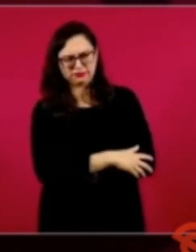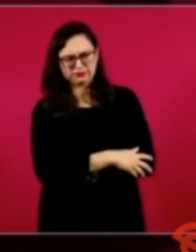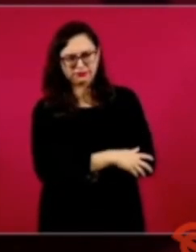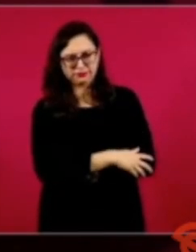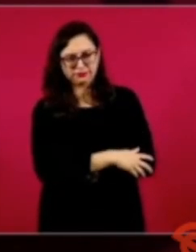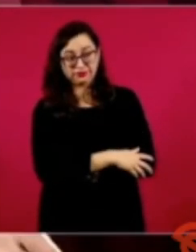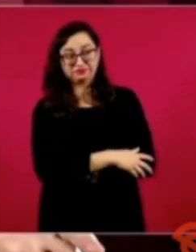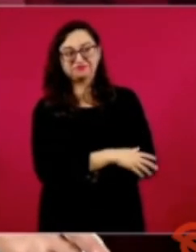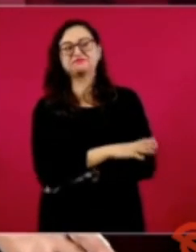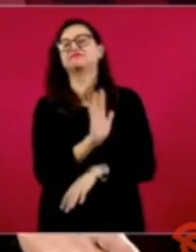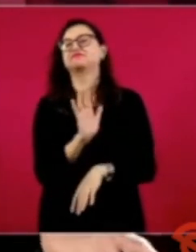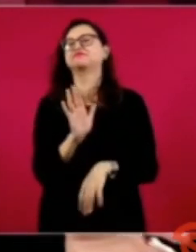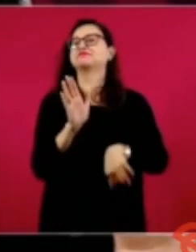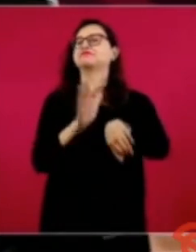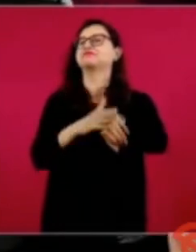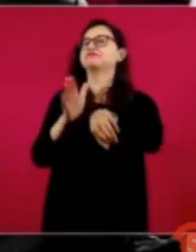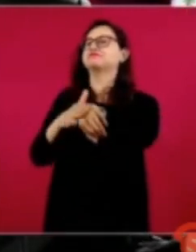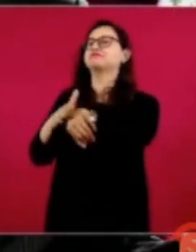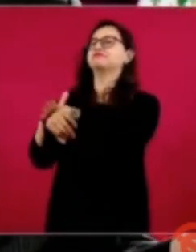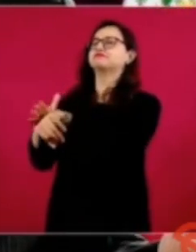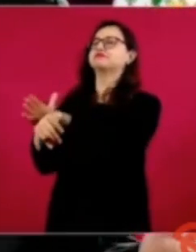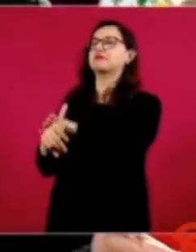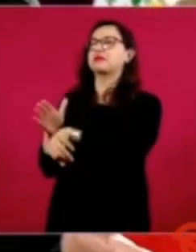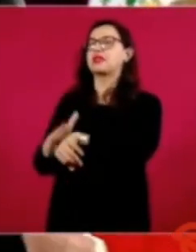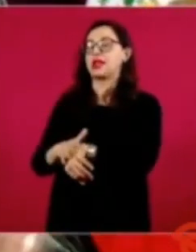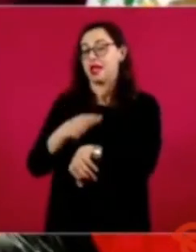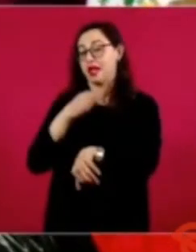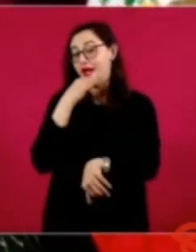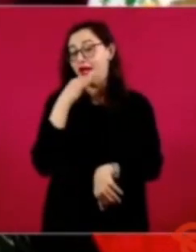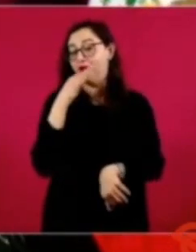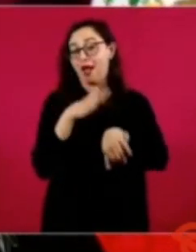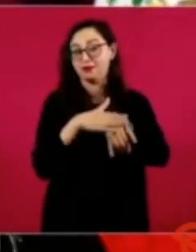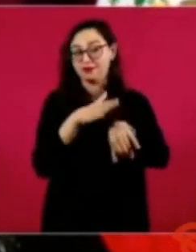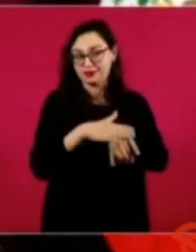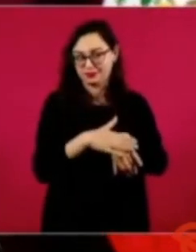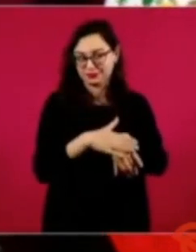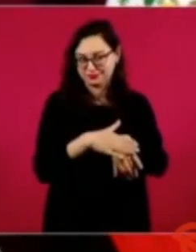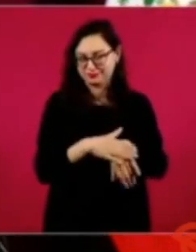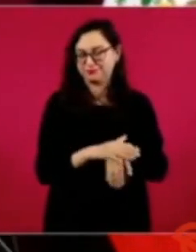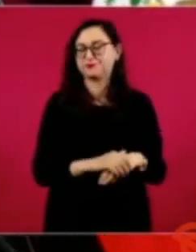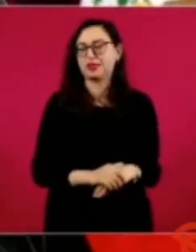les aseguro, si eran 7, que van a ser